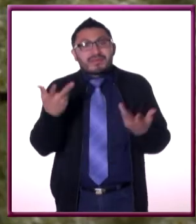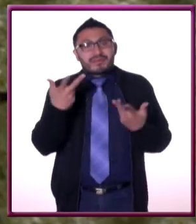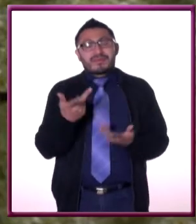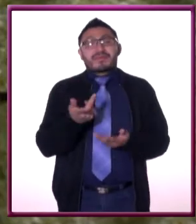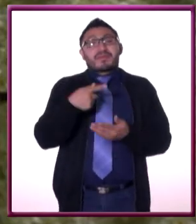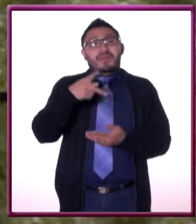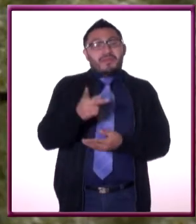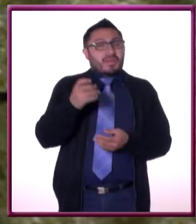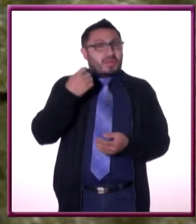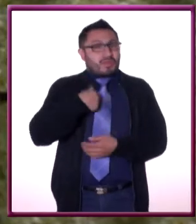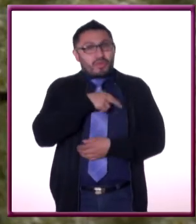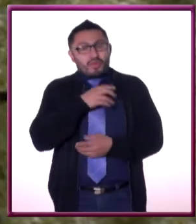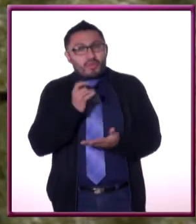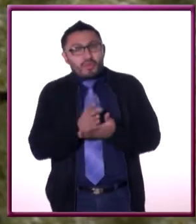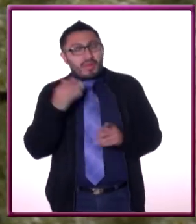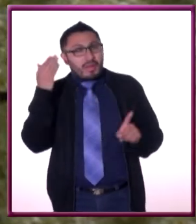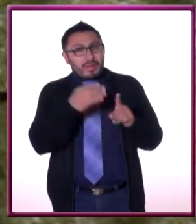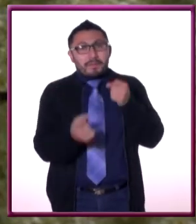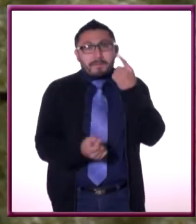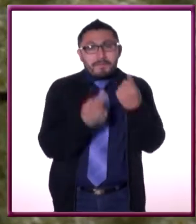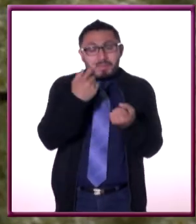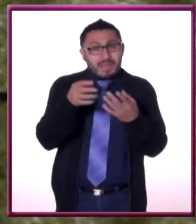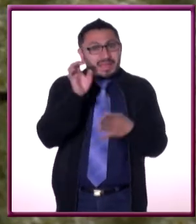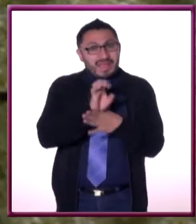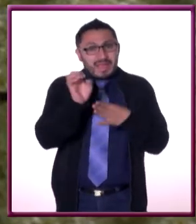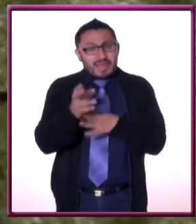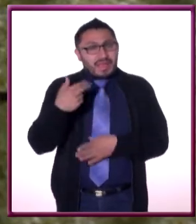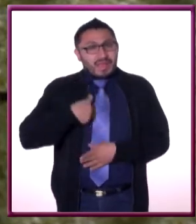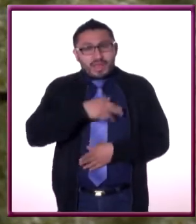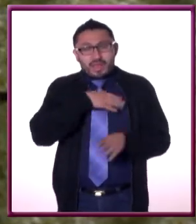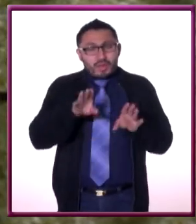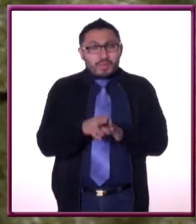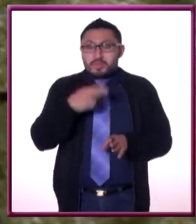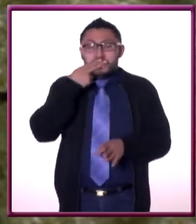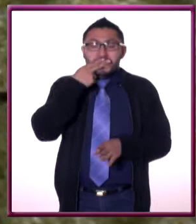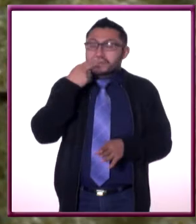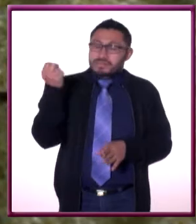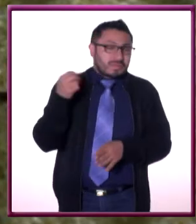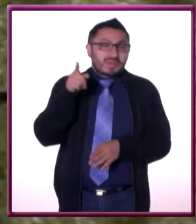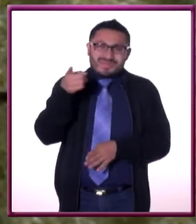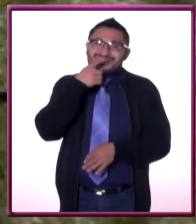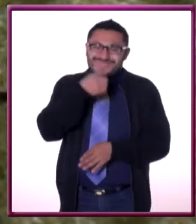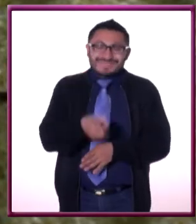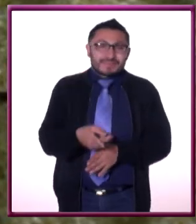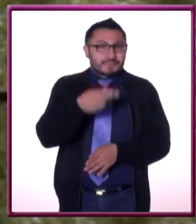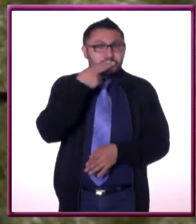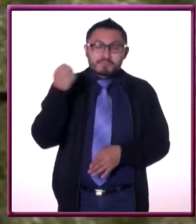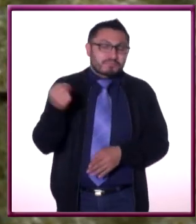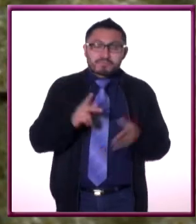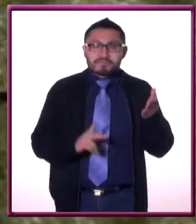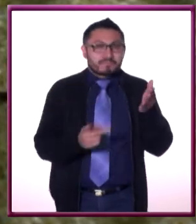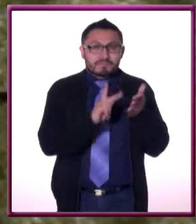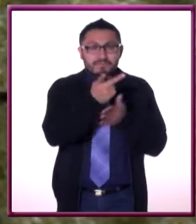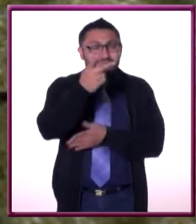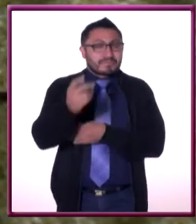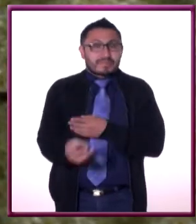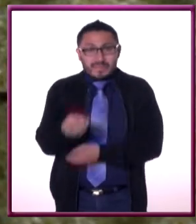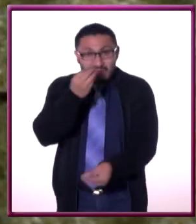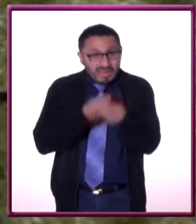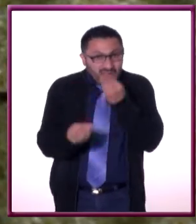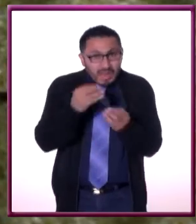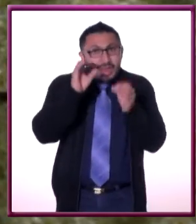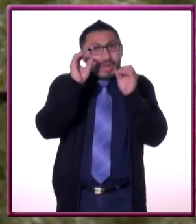y nos enfocamos solamente en unas cuantas, ¿no? Entonces estamos dejando de usar, como lo dices, algunas de estas plantas para la